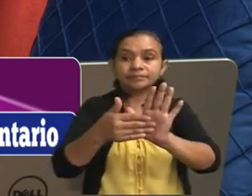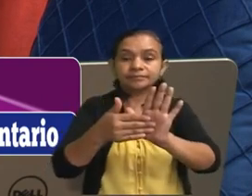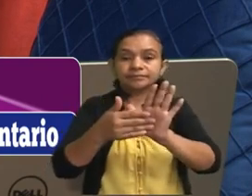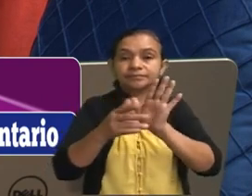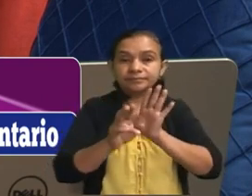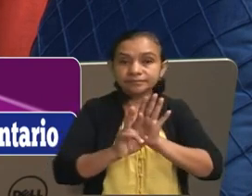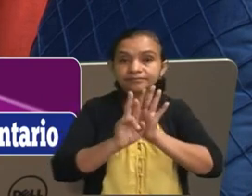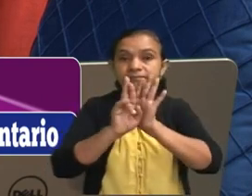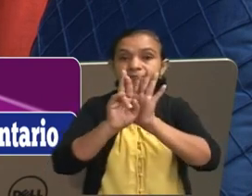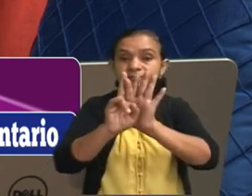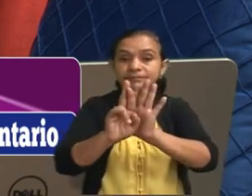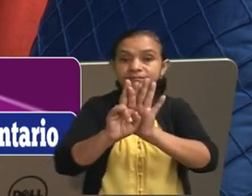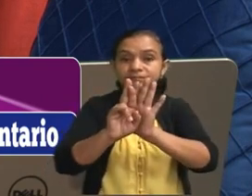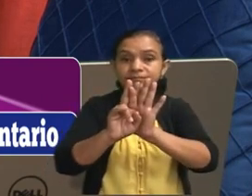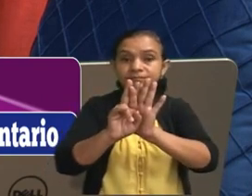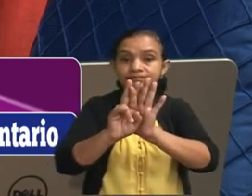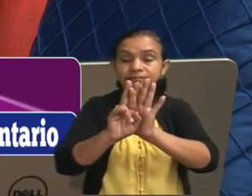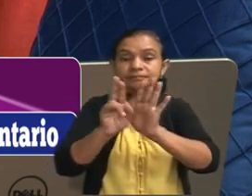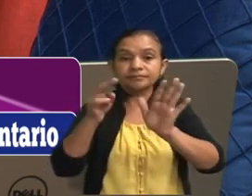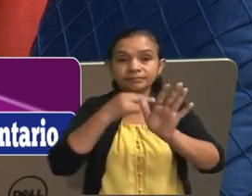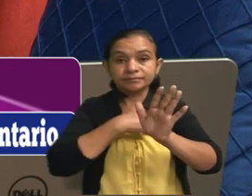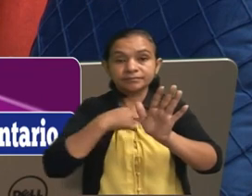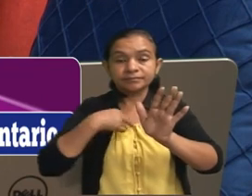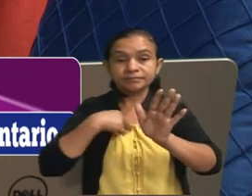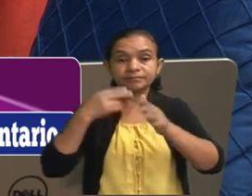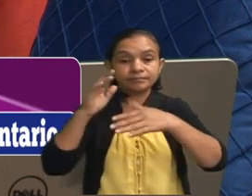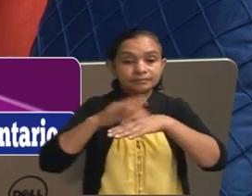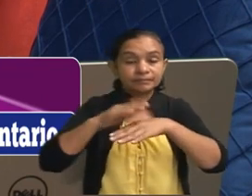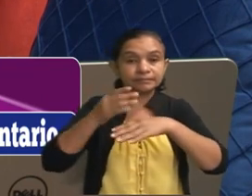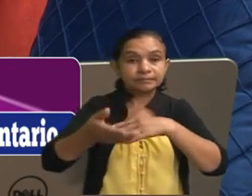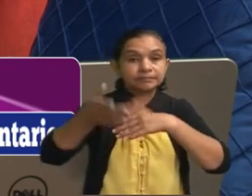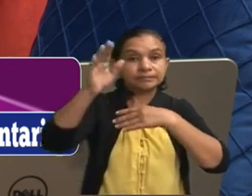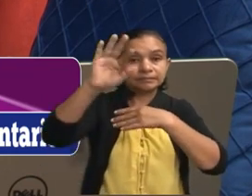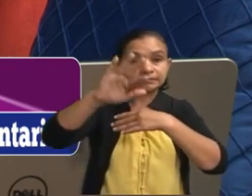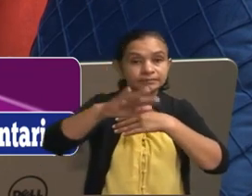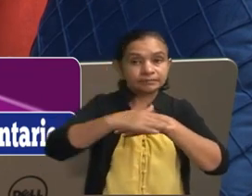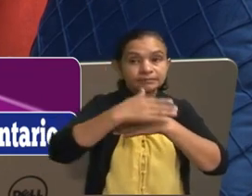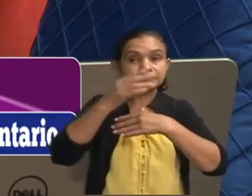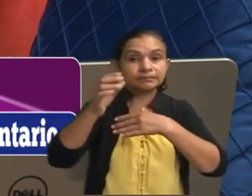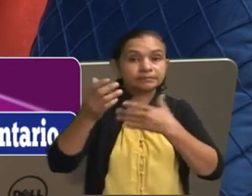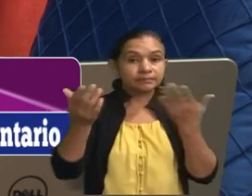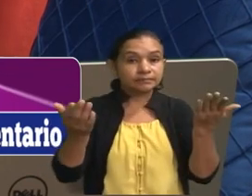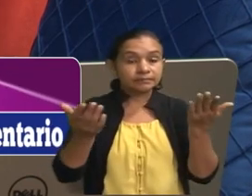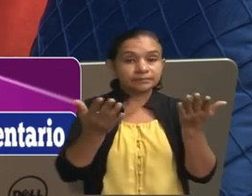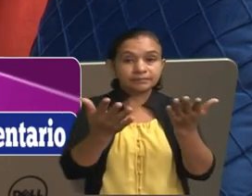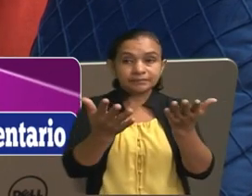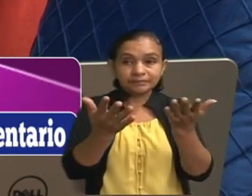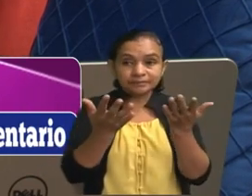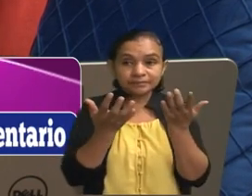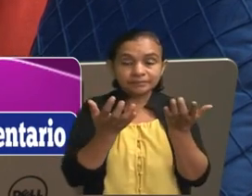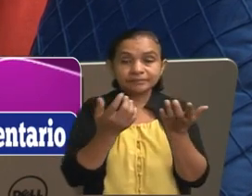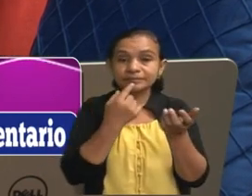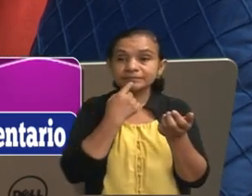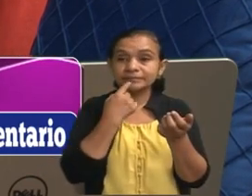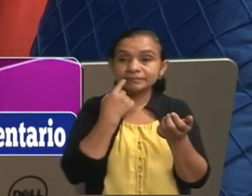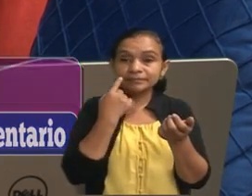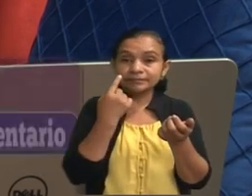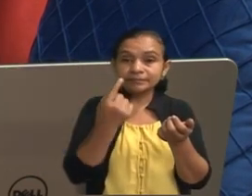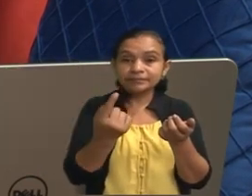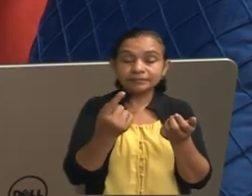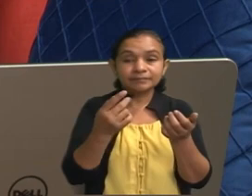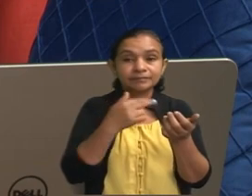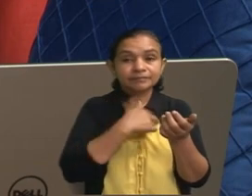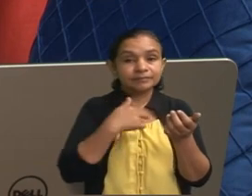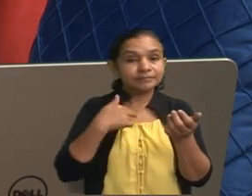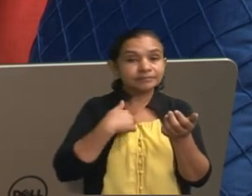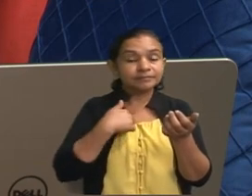resultados actualizados de alerta de tsunami. Okay. Por otro lado, quisiera mencionar que nosotros